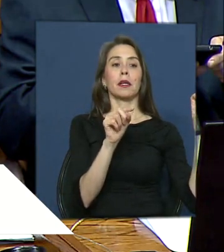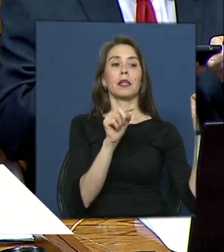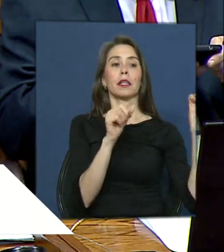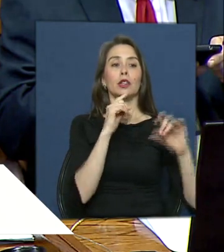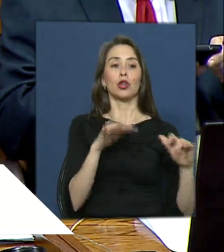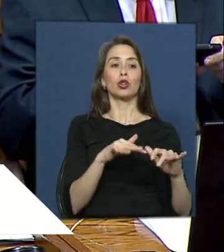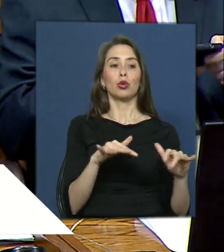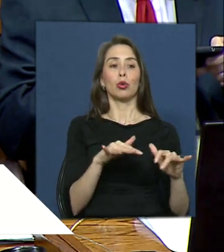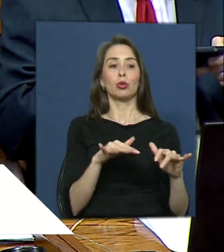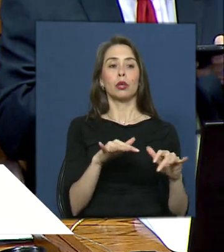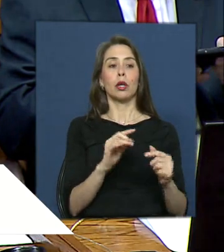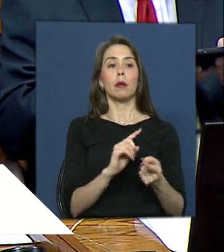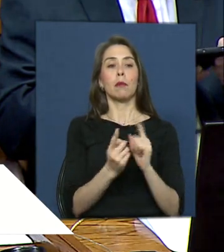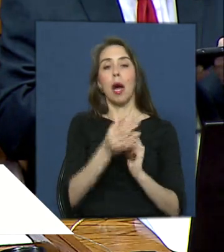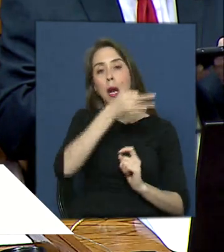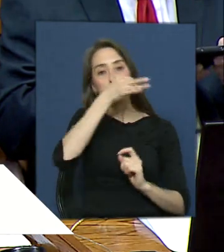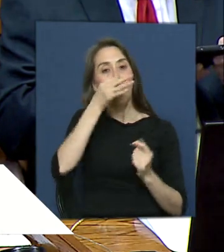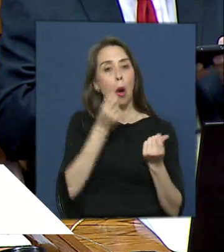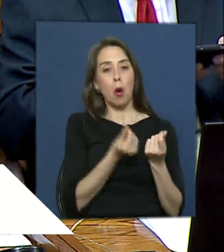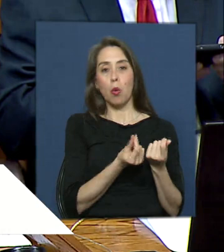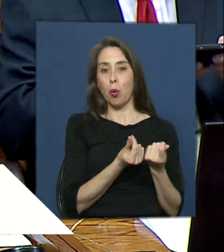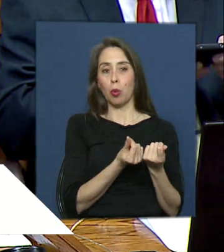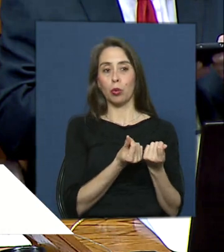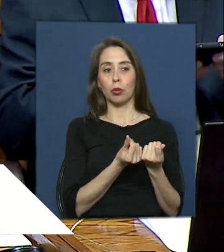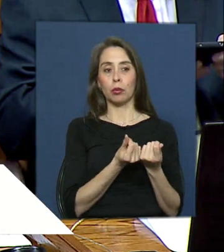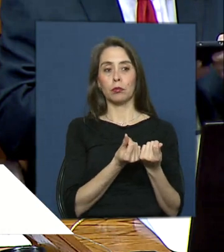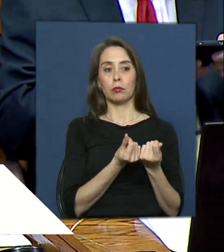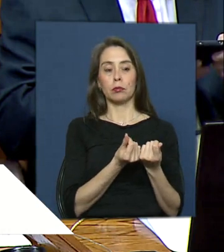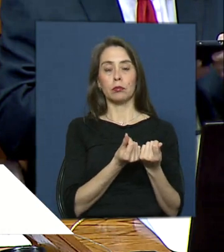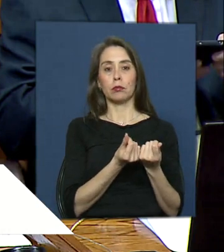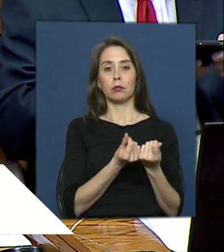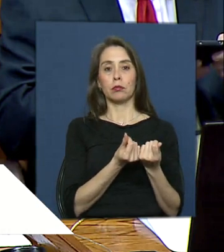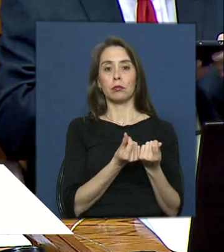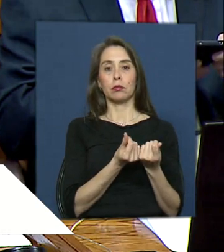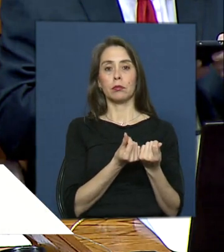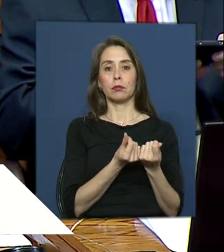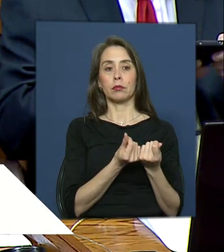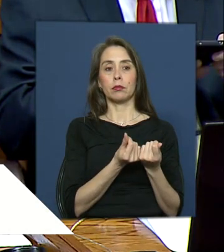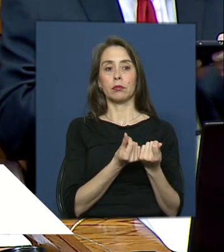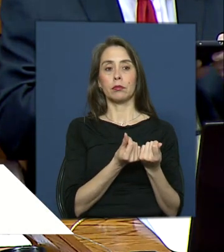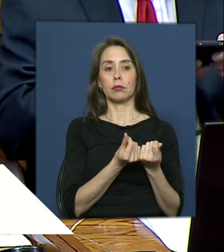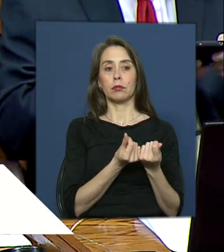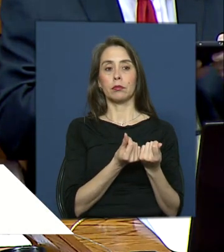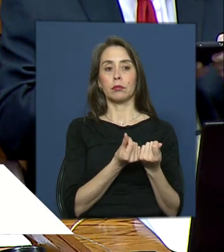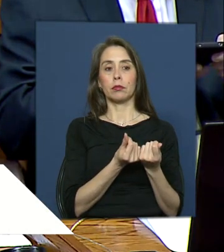use para un eventual lucro, cuando en realidad es estrictamente